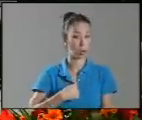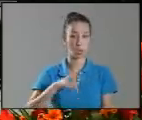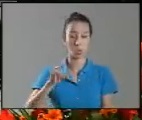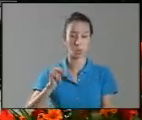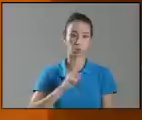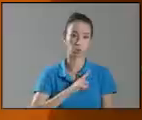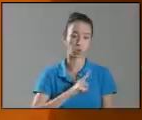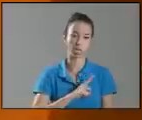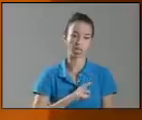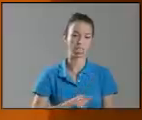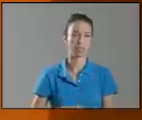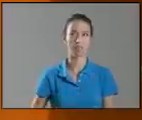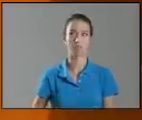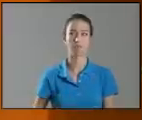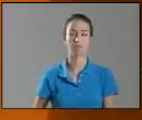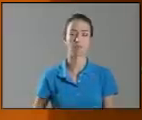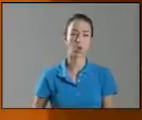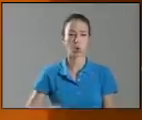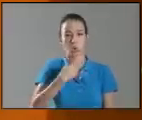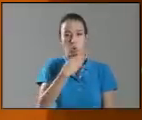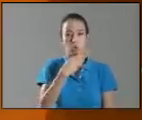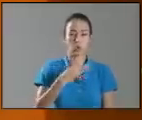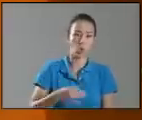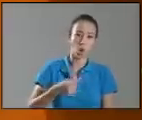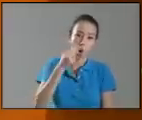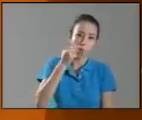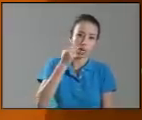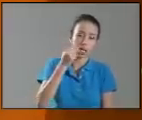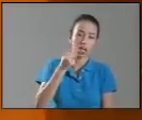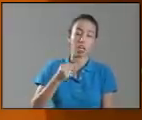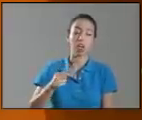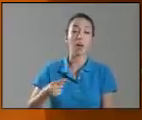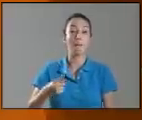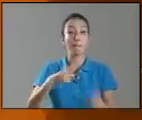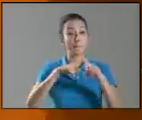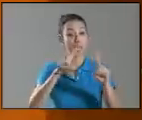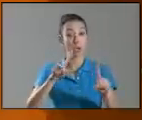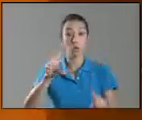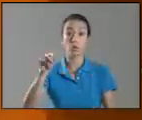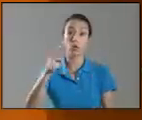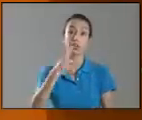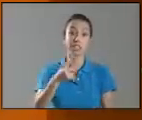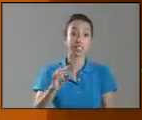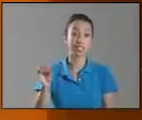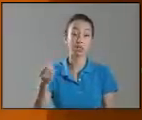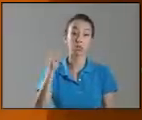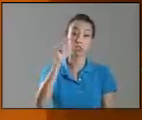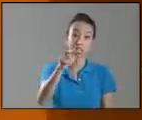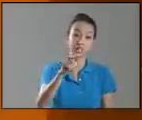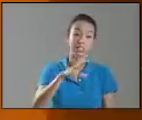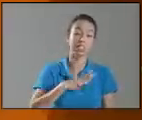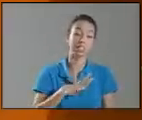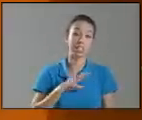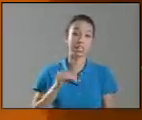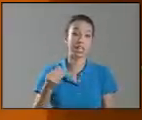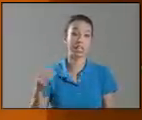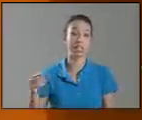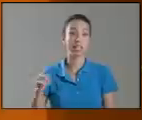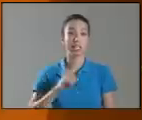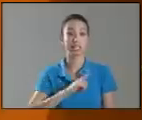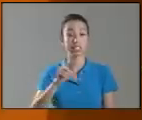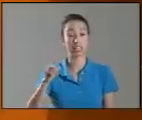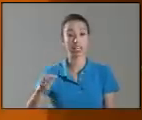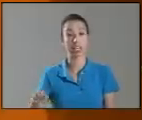pues, hermanas, yo no es que sea machista, reprendo en el nombre de Jesús, Pero no